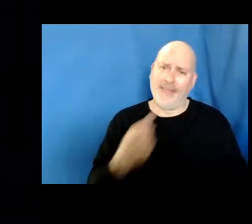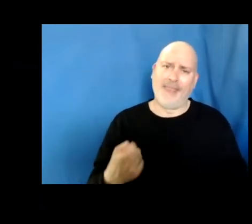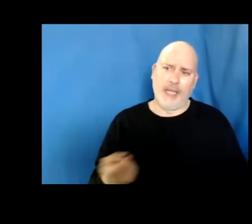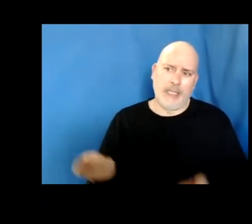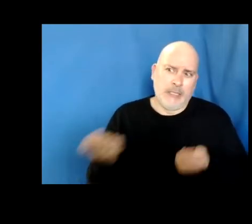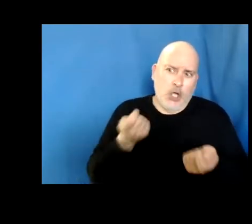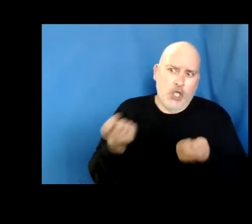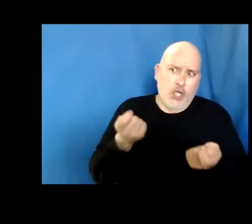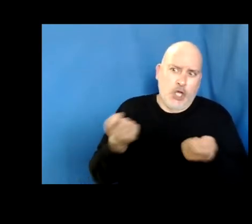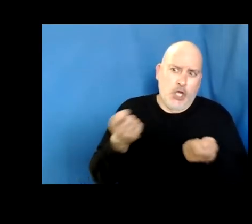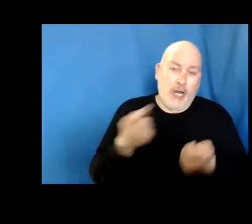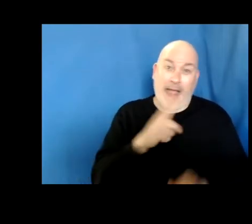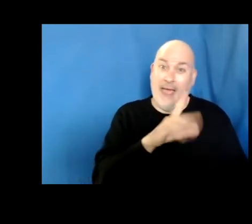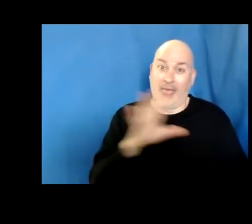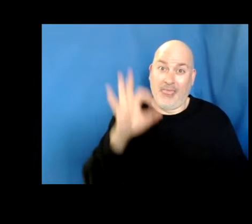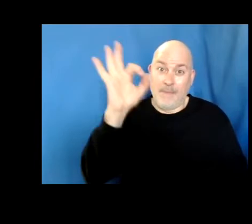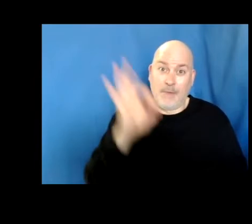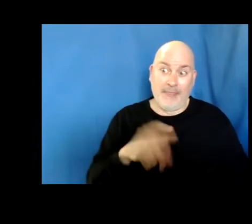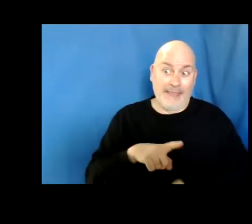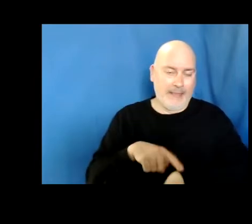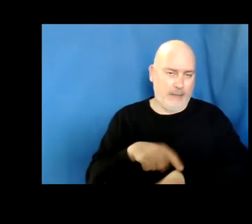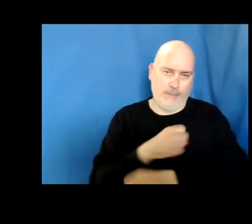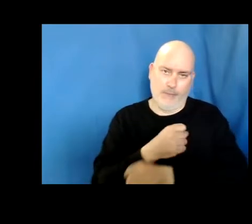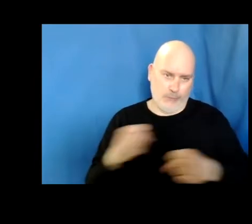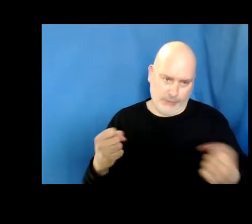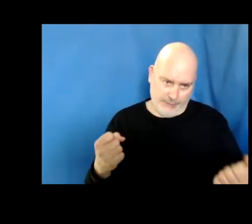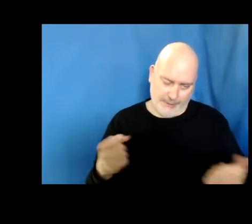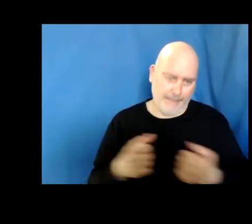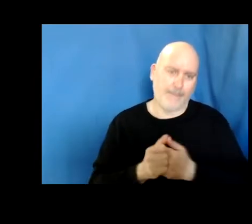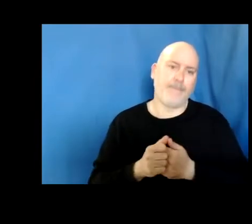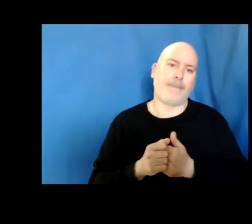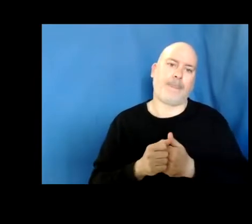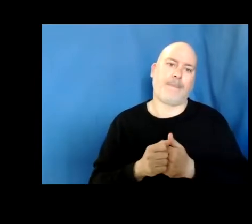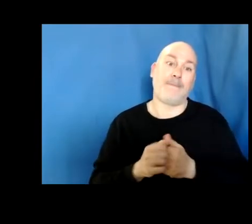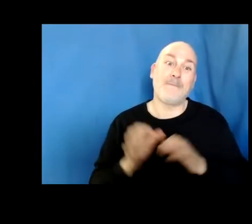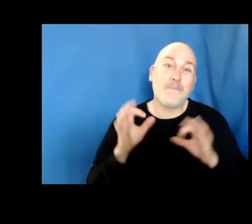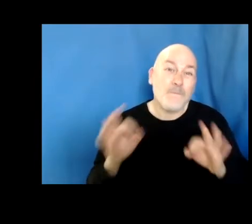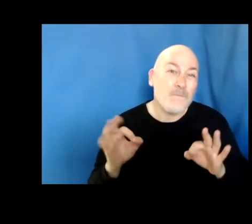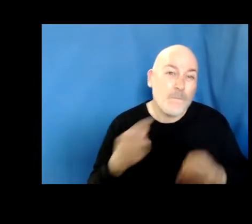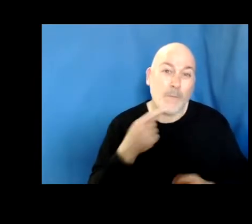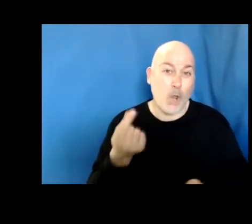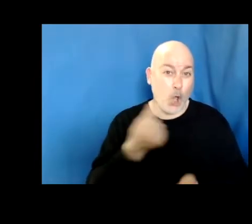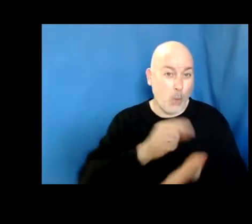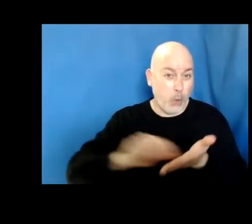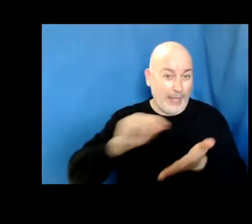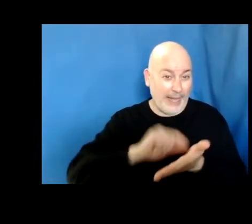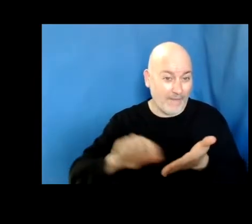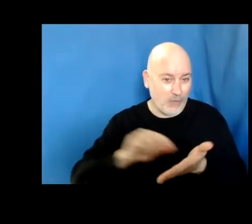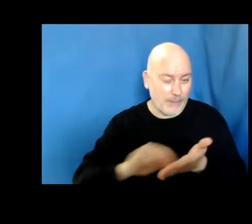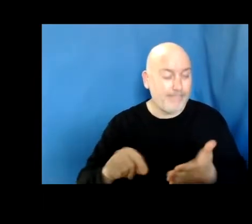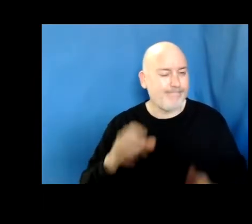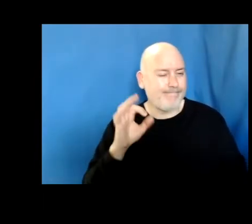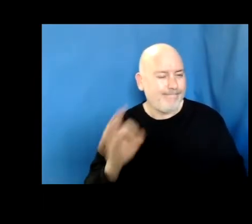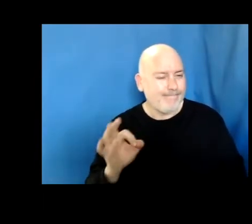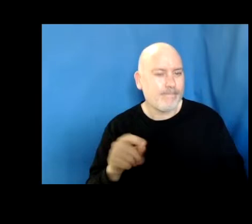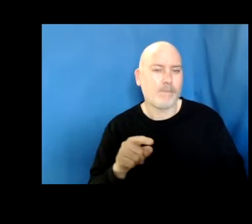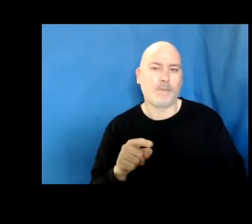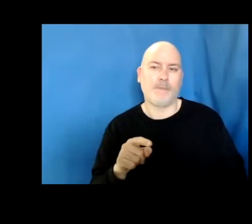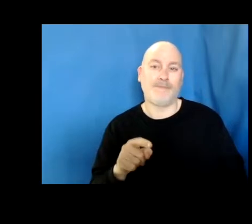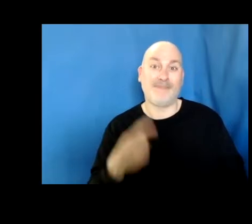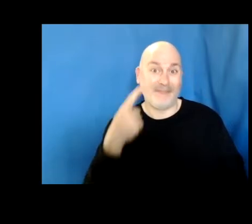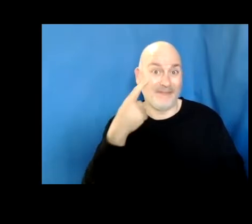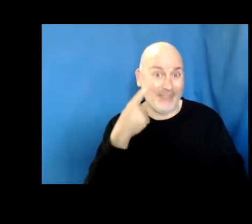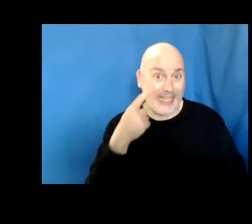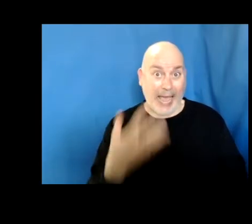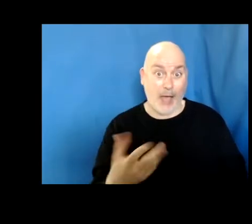control al 100% del tiempo. Respecto a los bolígrafos, aquí hemos hecho un apunte sobre, si os fijáis,